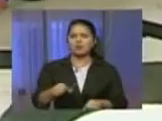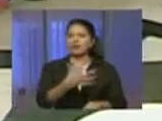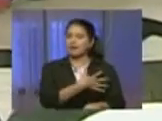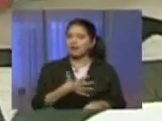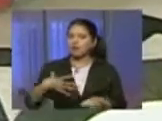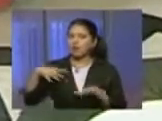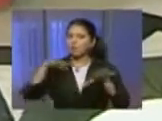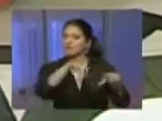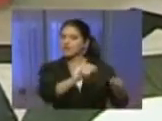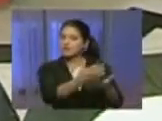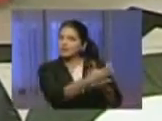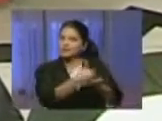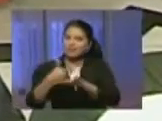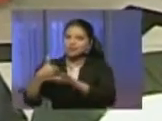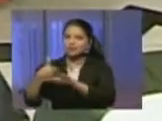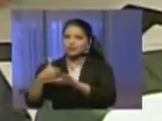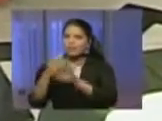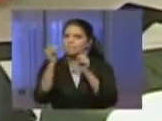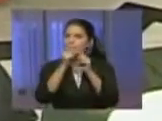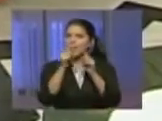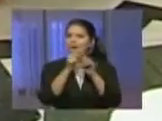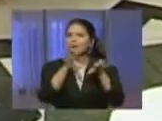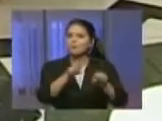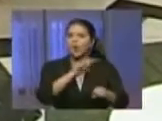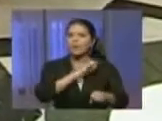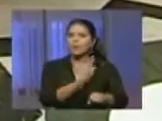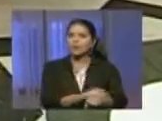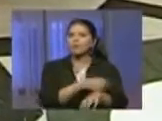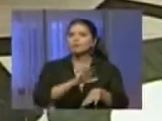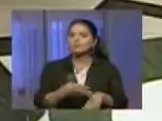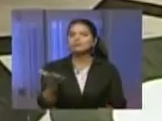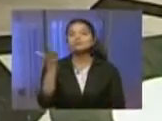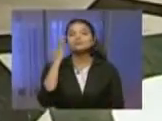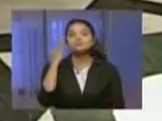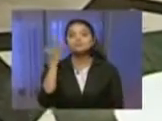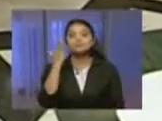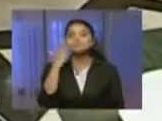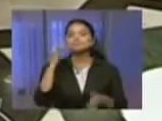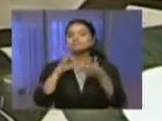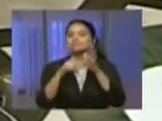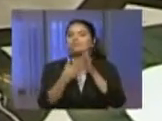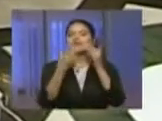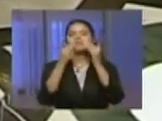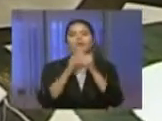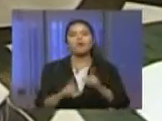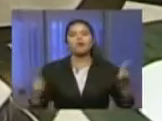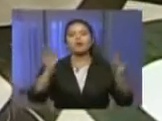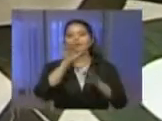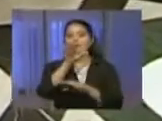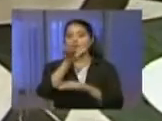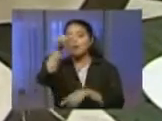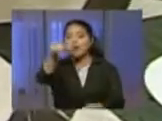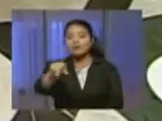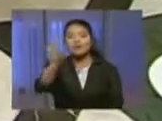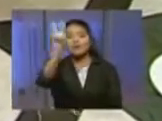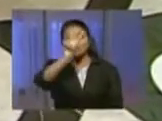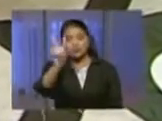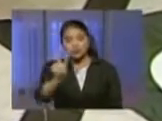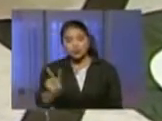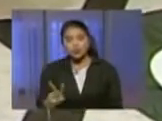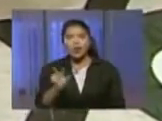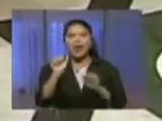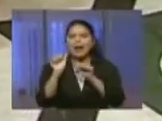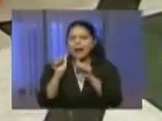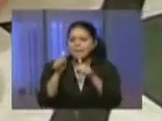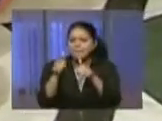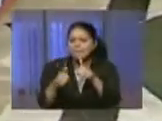de empoderamiento porque saben que es el concepto de la Democracia del futuro y en empezó hace